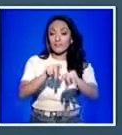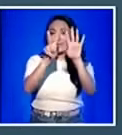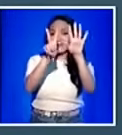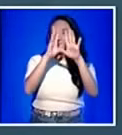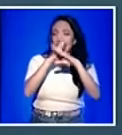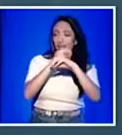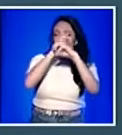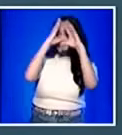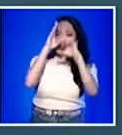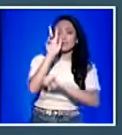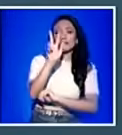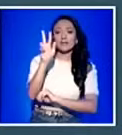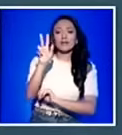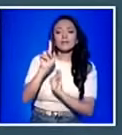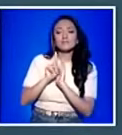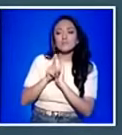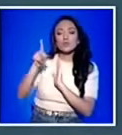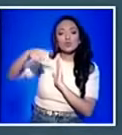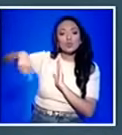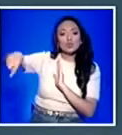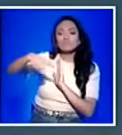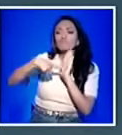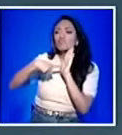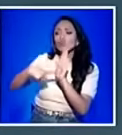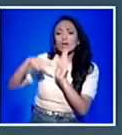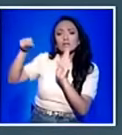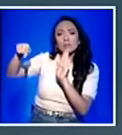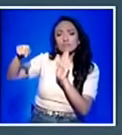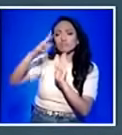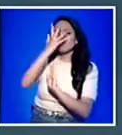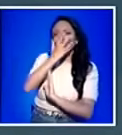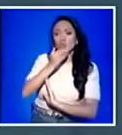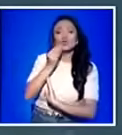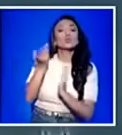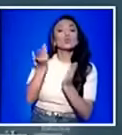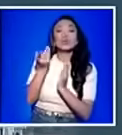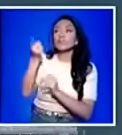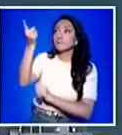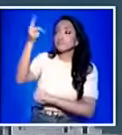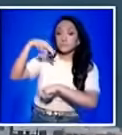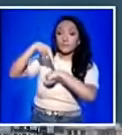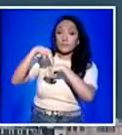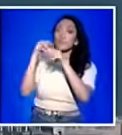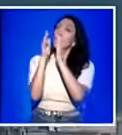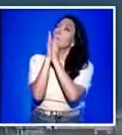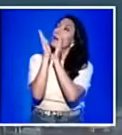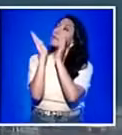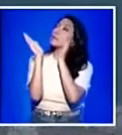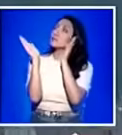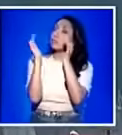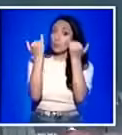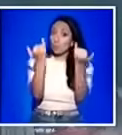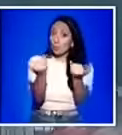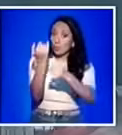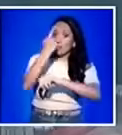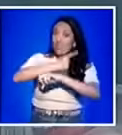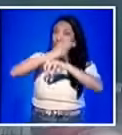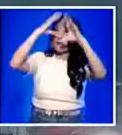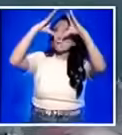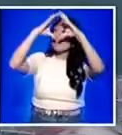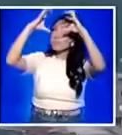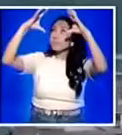7:33 de la mañana. Vecinos, les compartimos esta toma maravillosa del Panecillo. Miren ustedes, día nublado en la